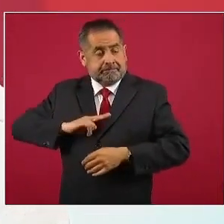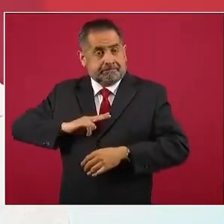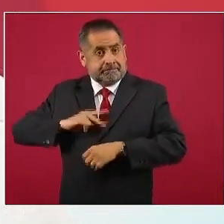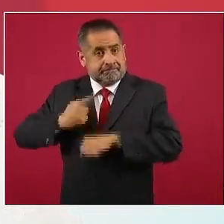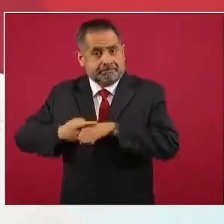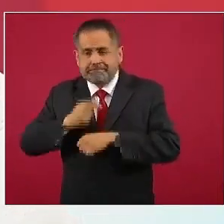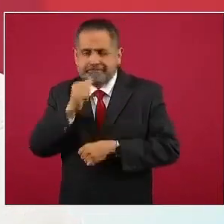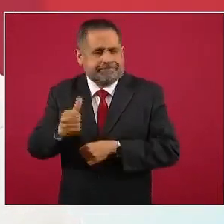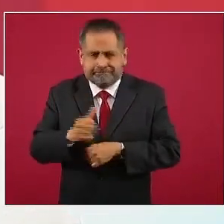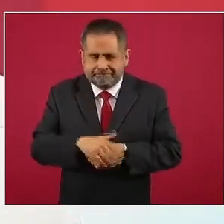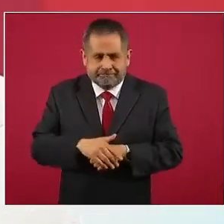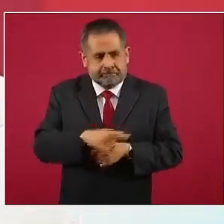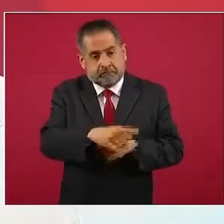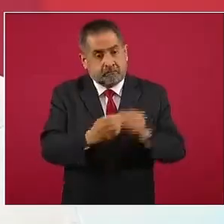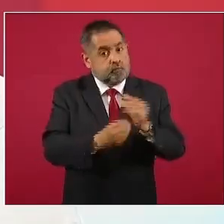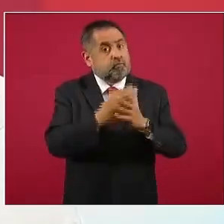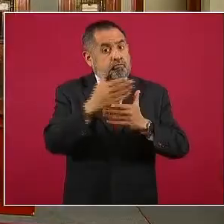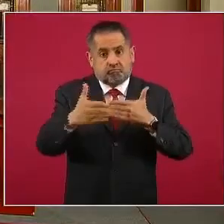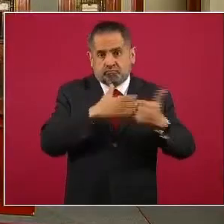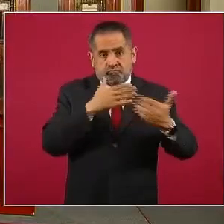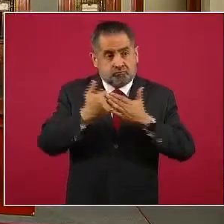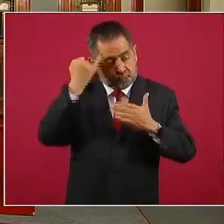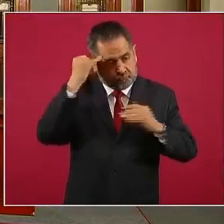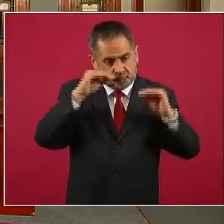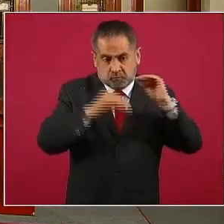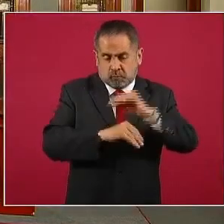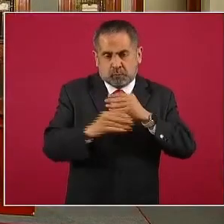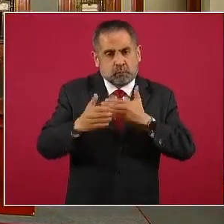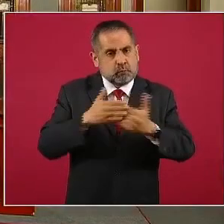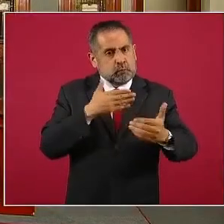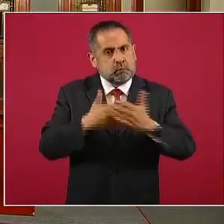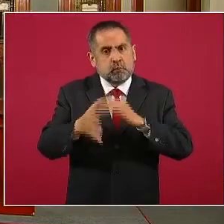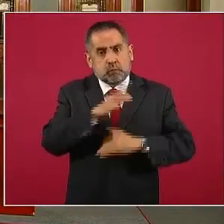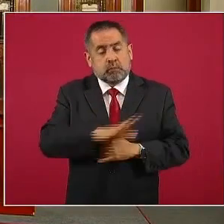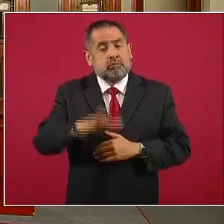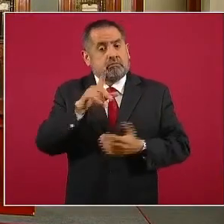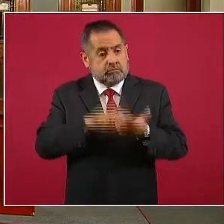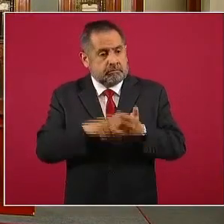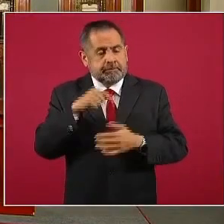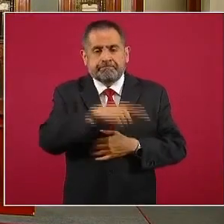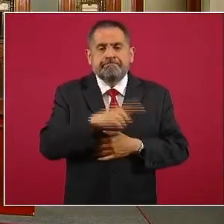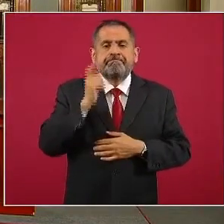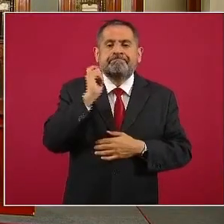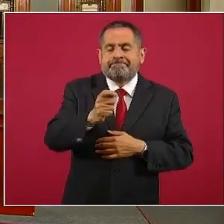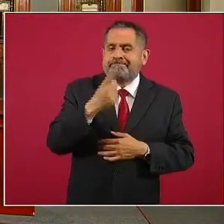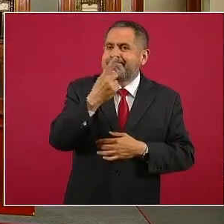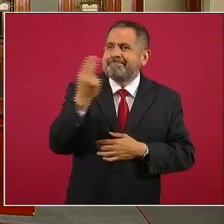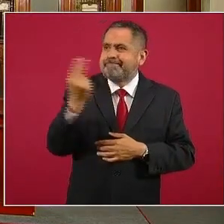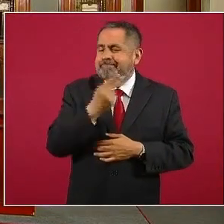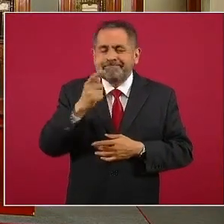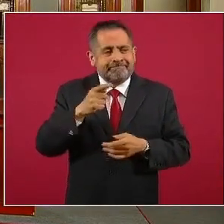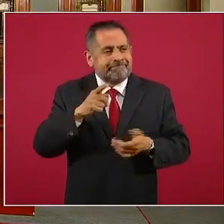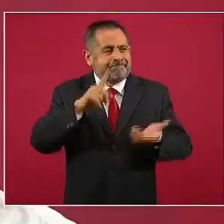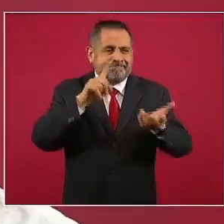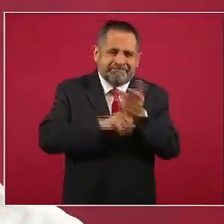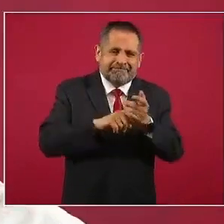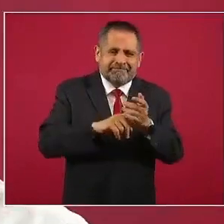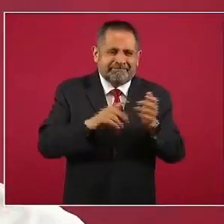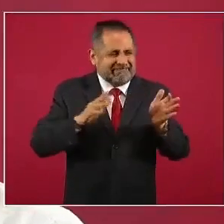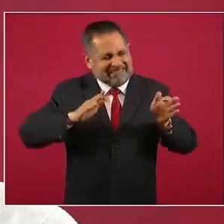un modelo muy innovador en la historia de las vacunas y tiene un reto, que es que tiene que ser conservado